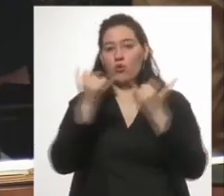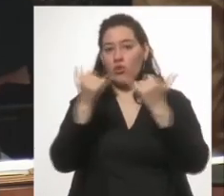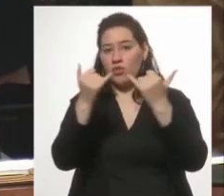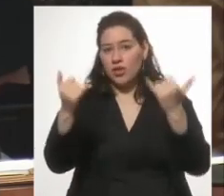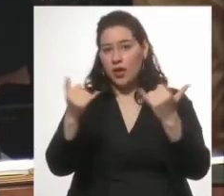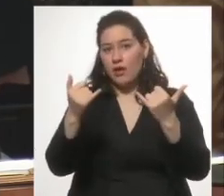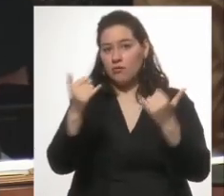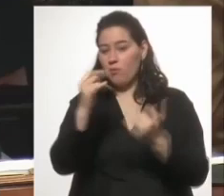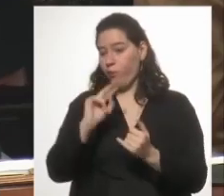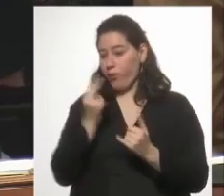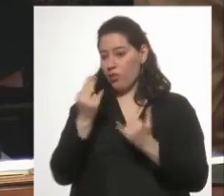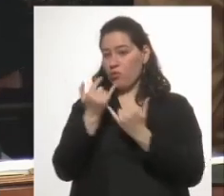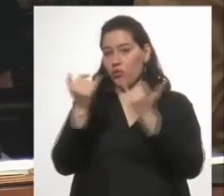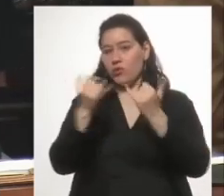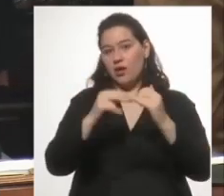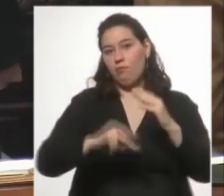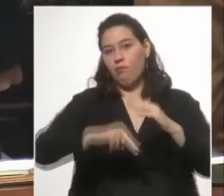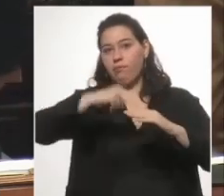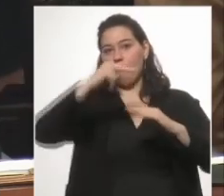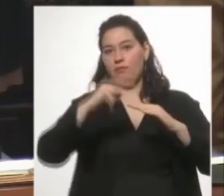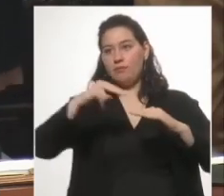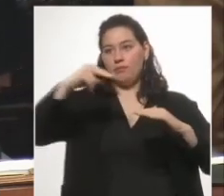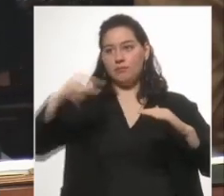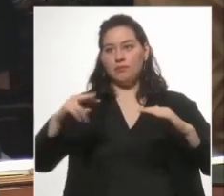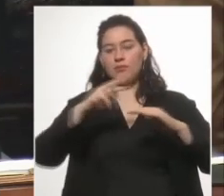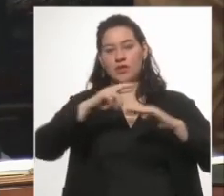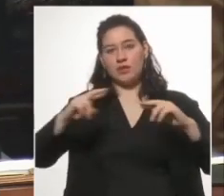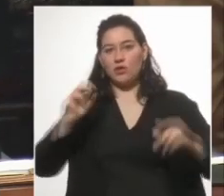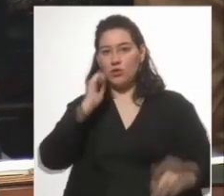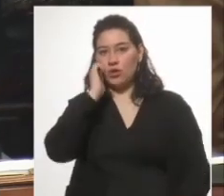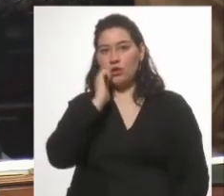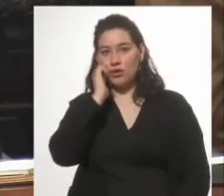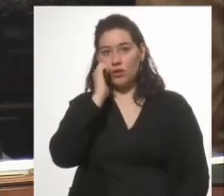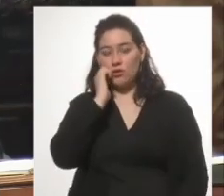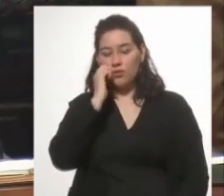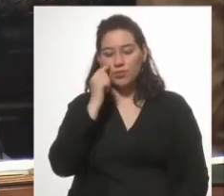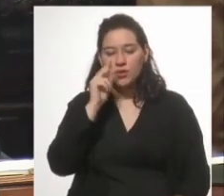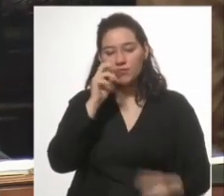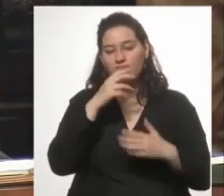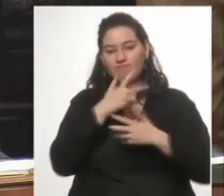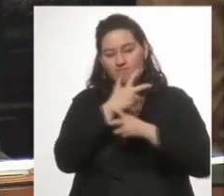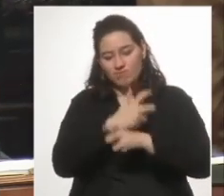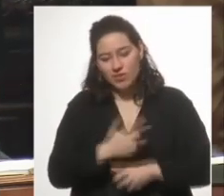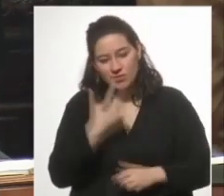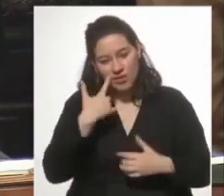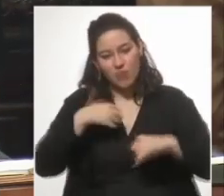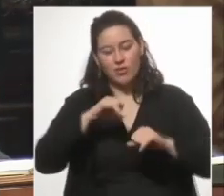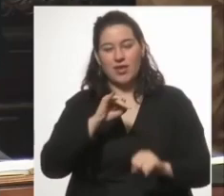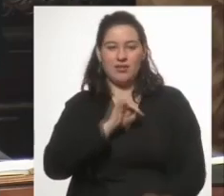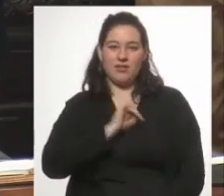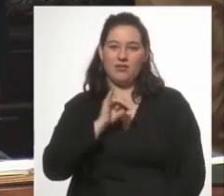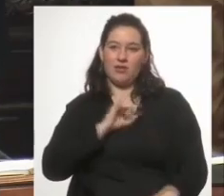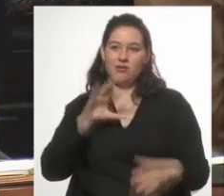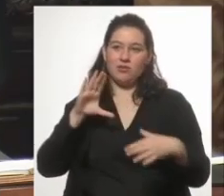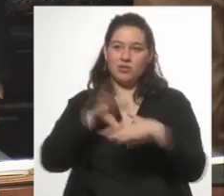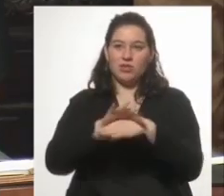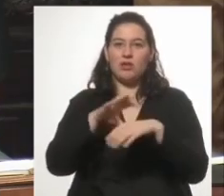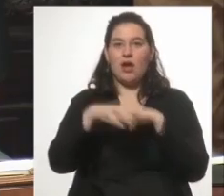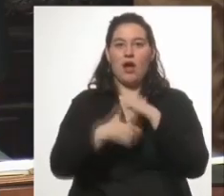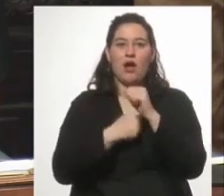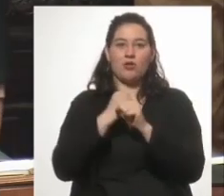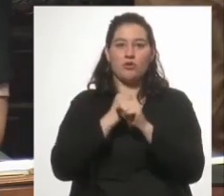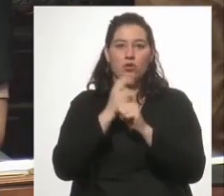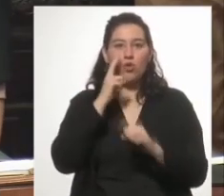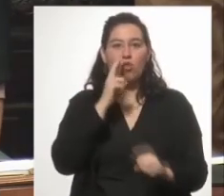y en que sus restos fueron utilizados en su identificación en el año